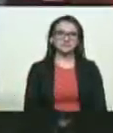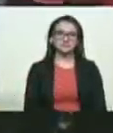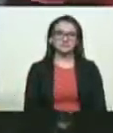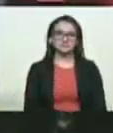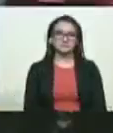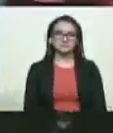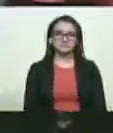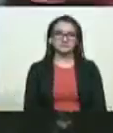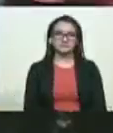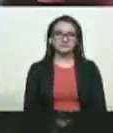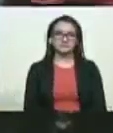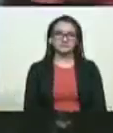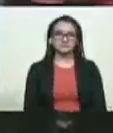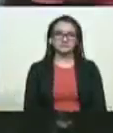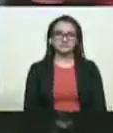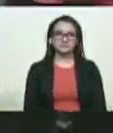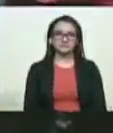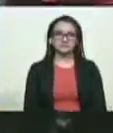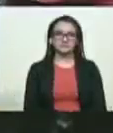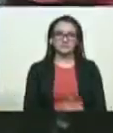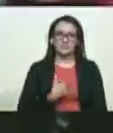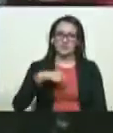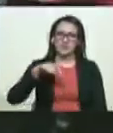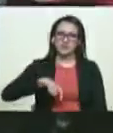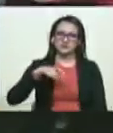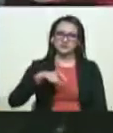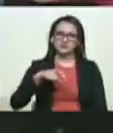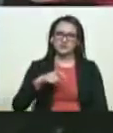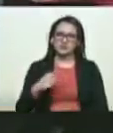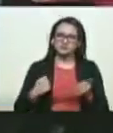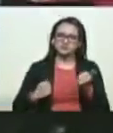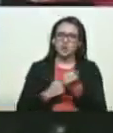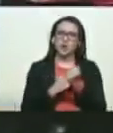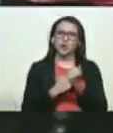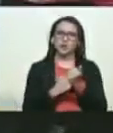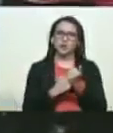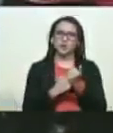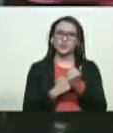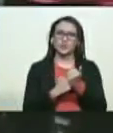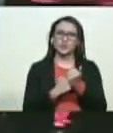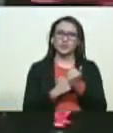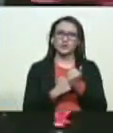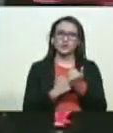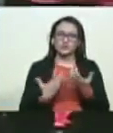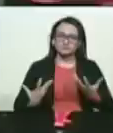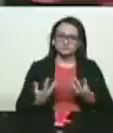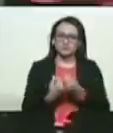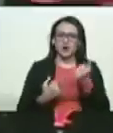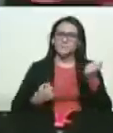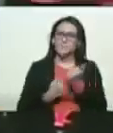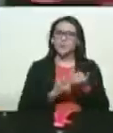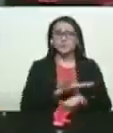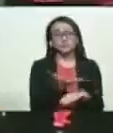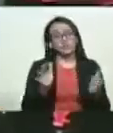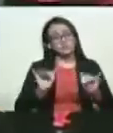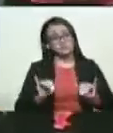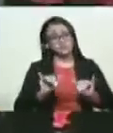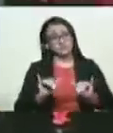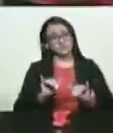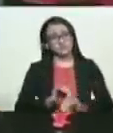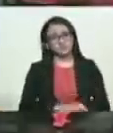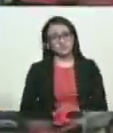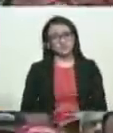y yo necesito del respaldo de la compañía del apoyo de ustedes